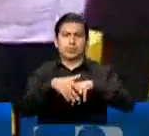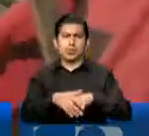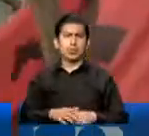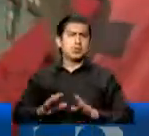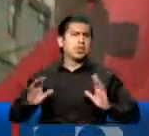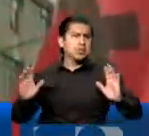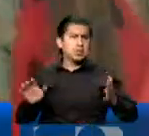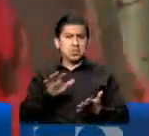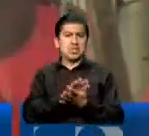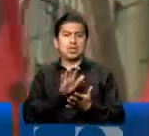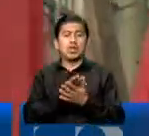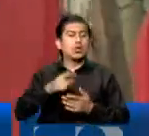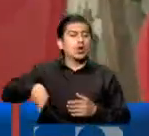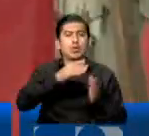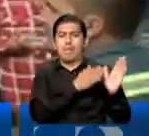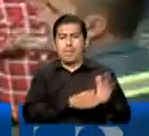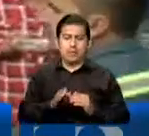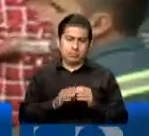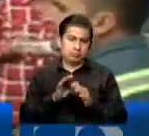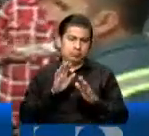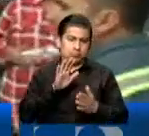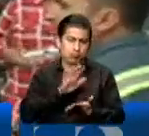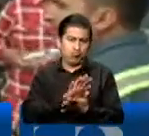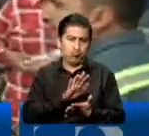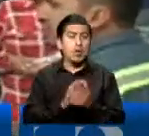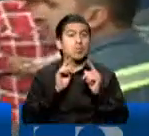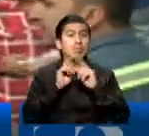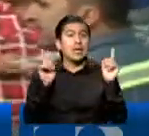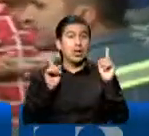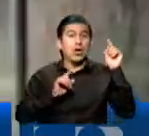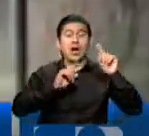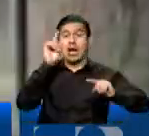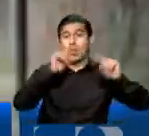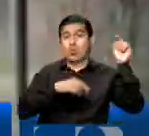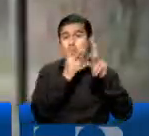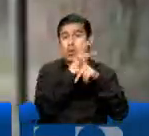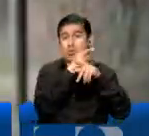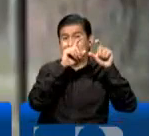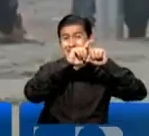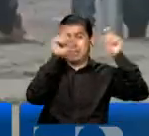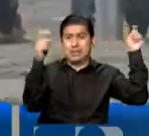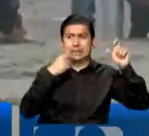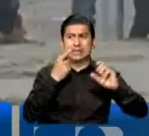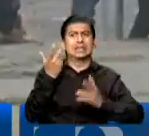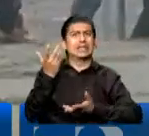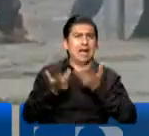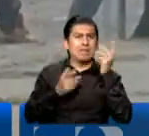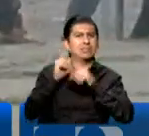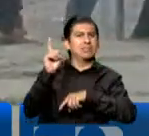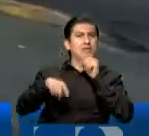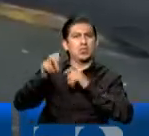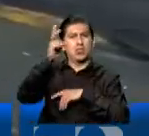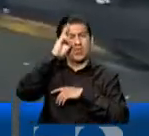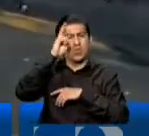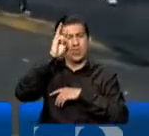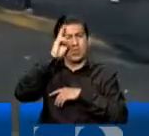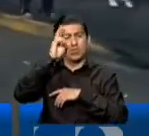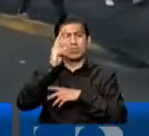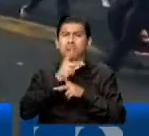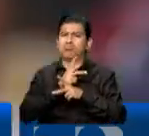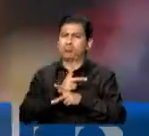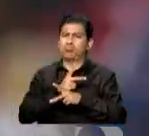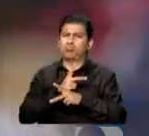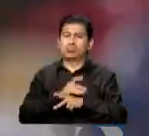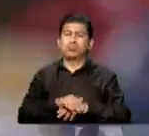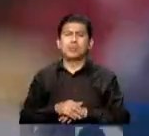marchas se desarrollarán de forma pacífica, sectores de la producción temen a los posibles actos vandálicos que se puedan producir en el transcurso de la